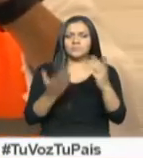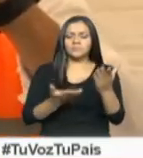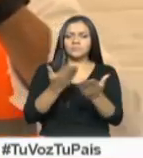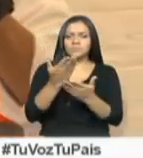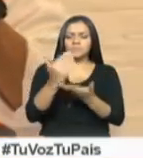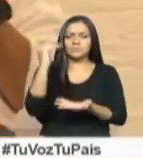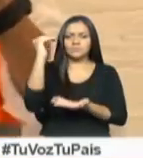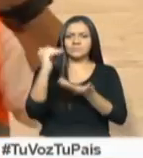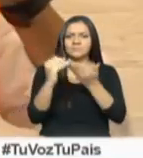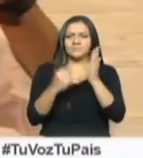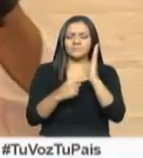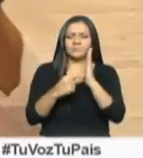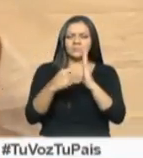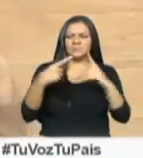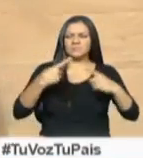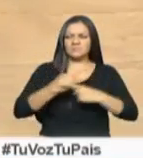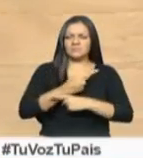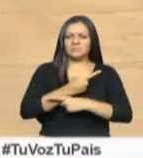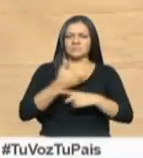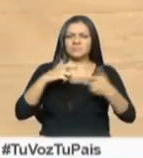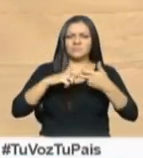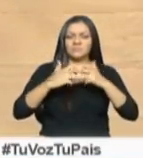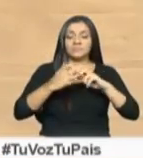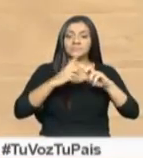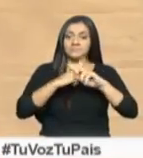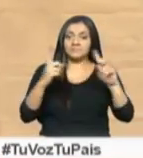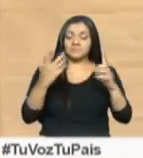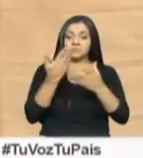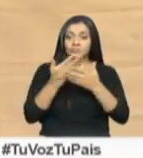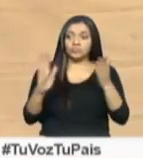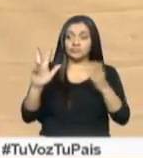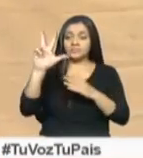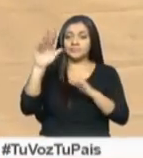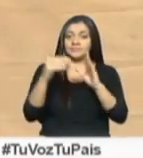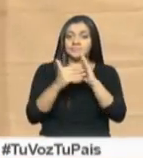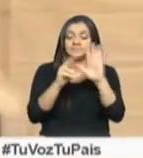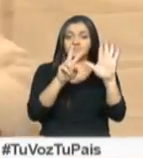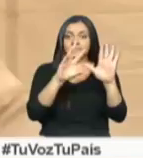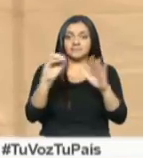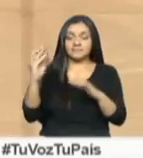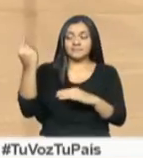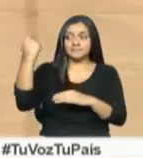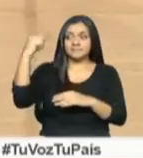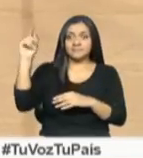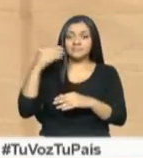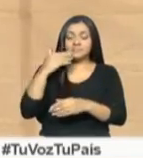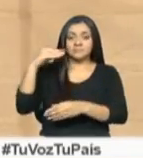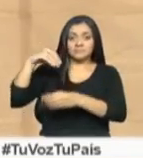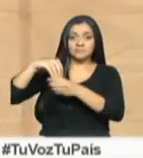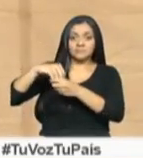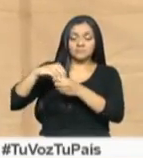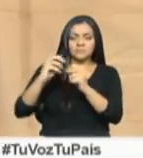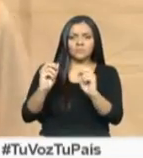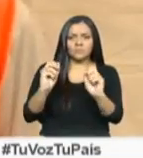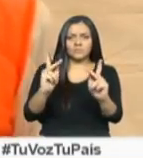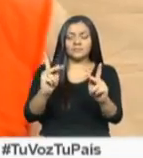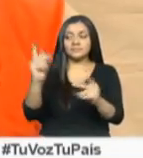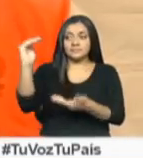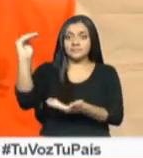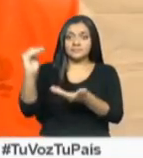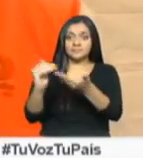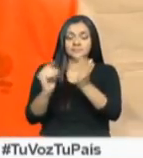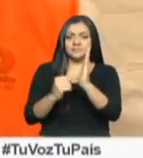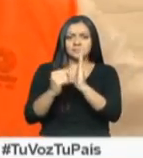reducirse más los impuestos, una contradicción. Pero ya que les sobra tanta plata, 3.700 millones que quieren ahorrarse en impuestos, en vez de reducirse